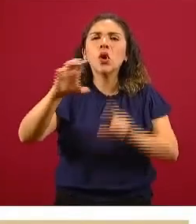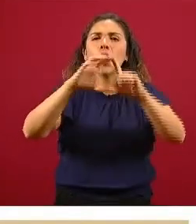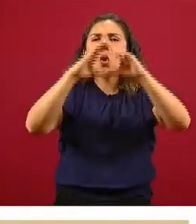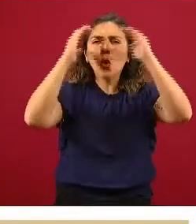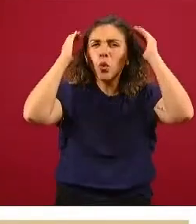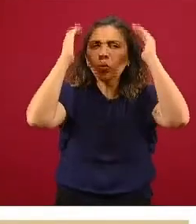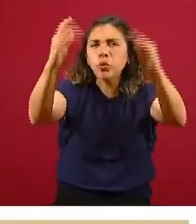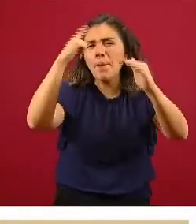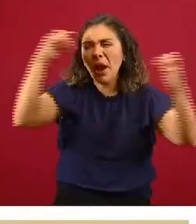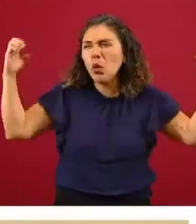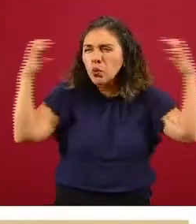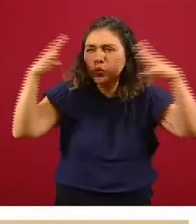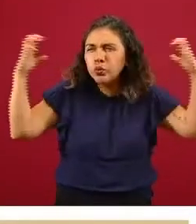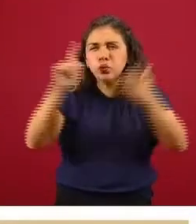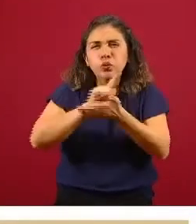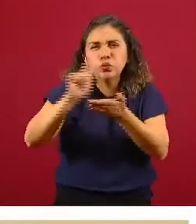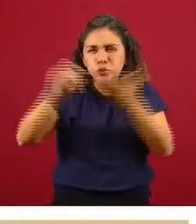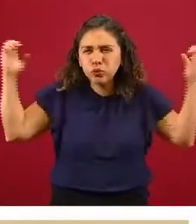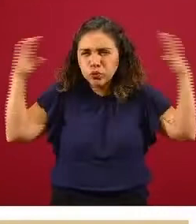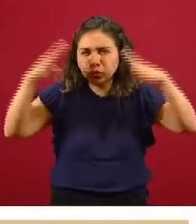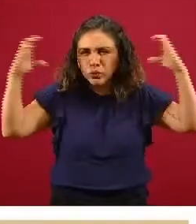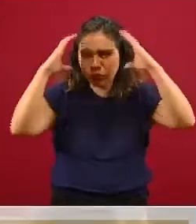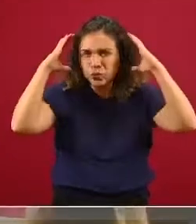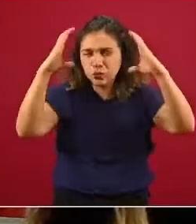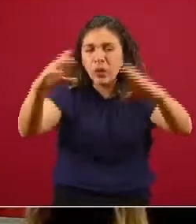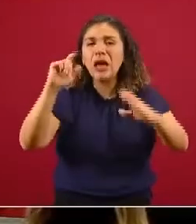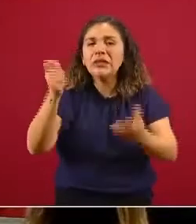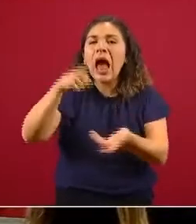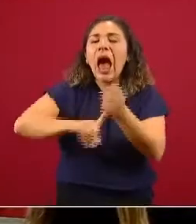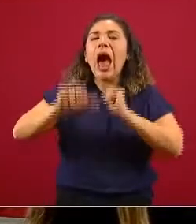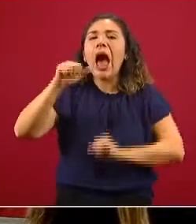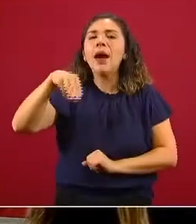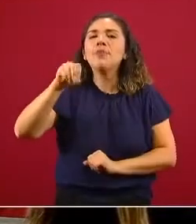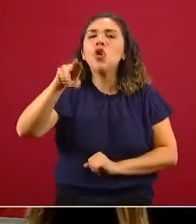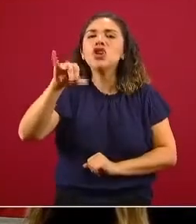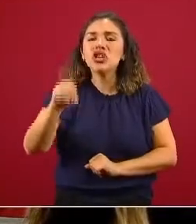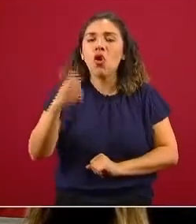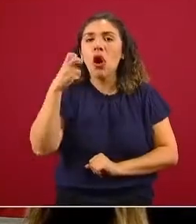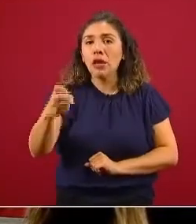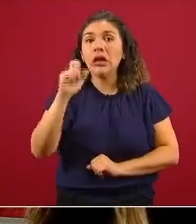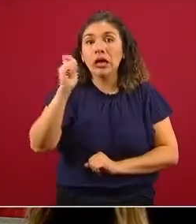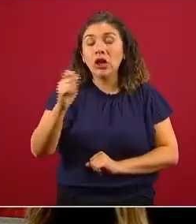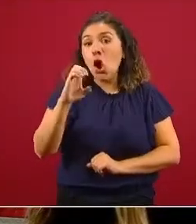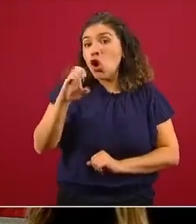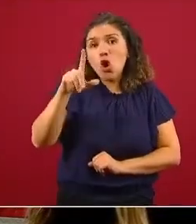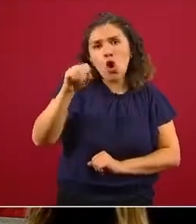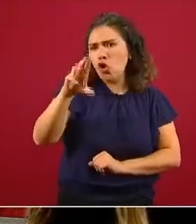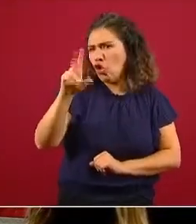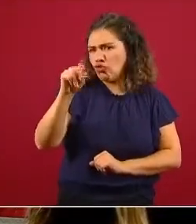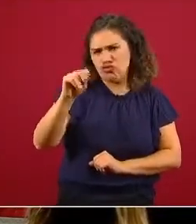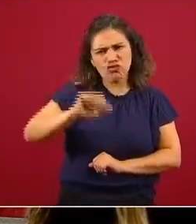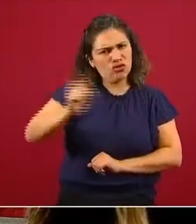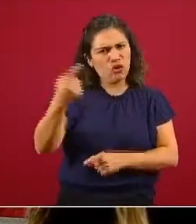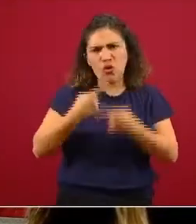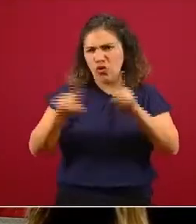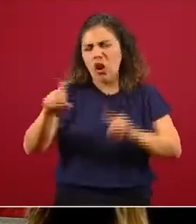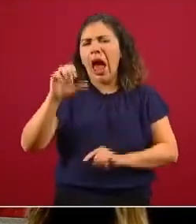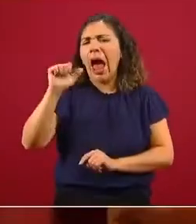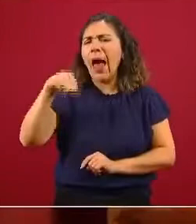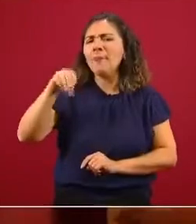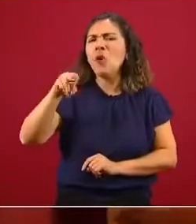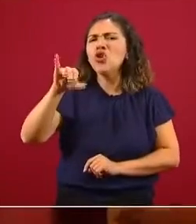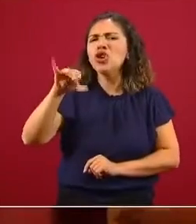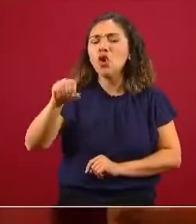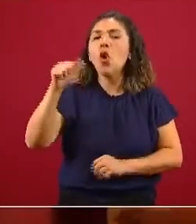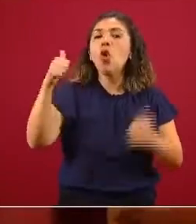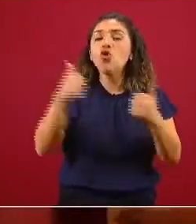túneles sanitizantes de amonio, que es totalmente, no es cloro, es cuaternario de amonio que por